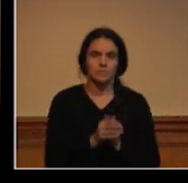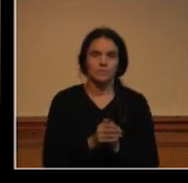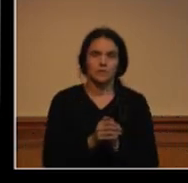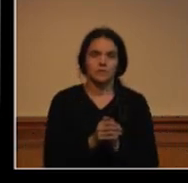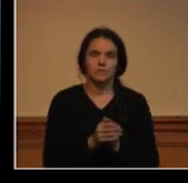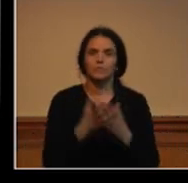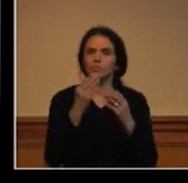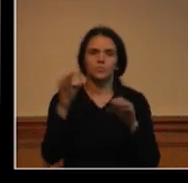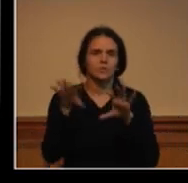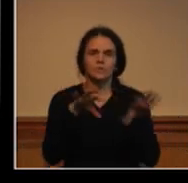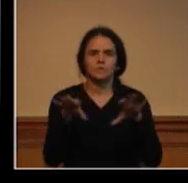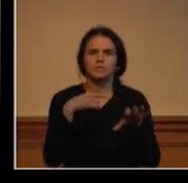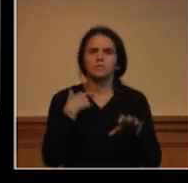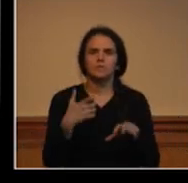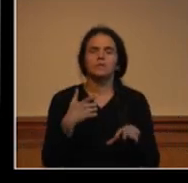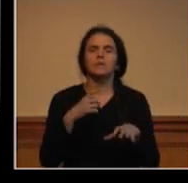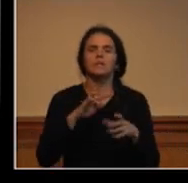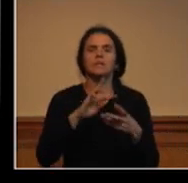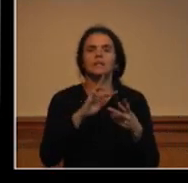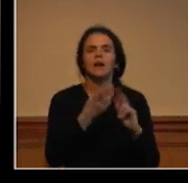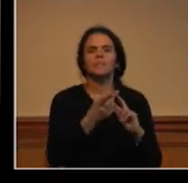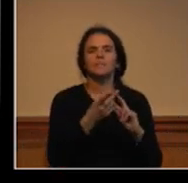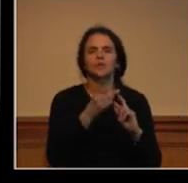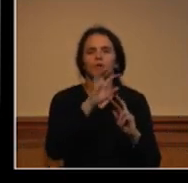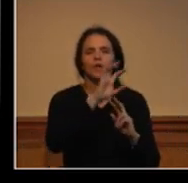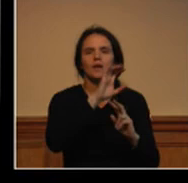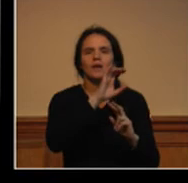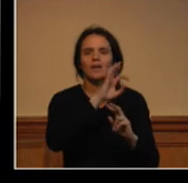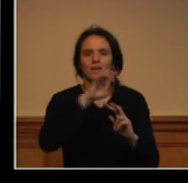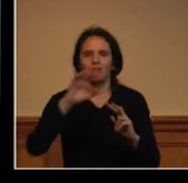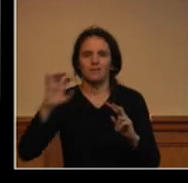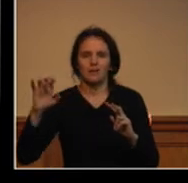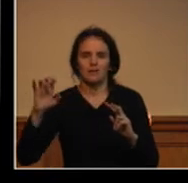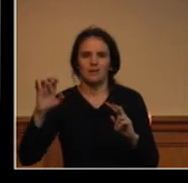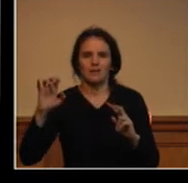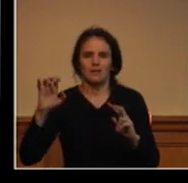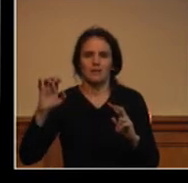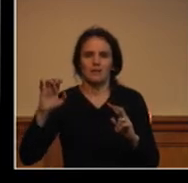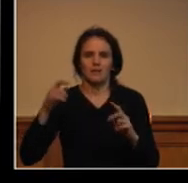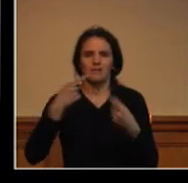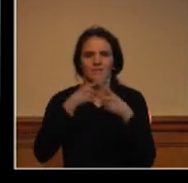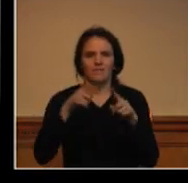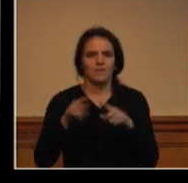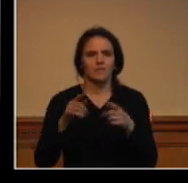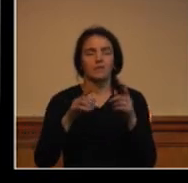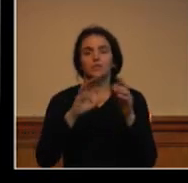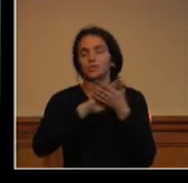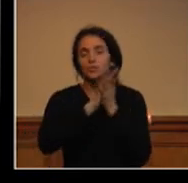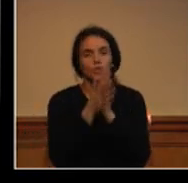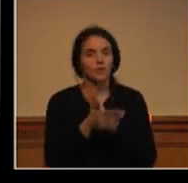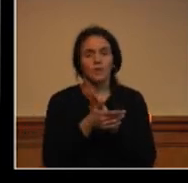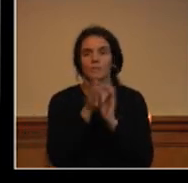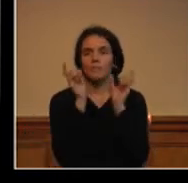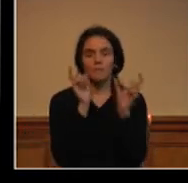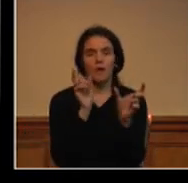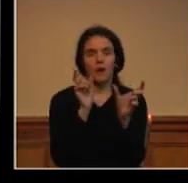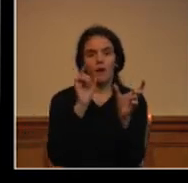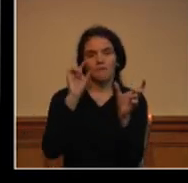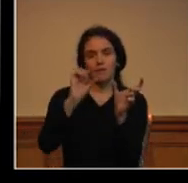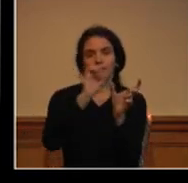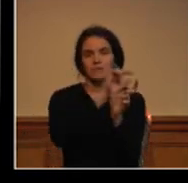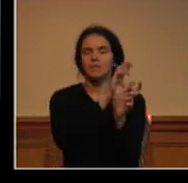hacer muchas actividades, tenemos el cambio de tipografía de las letras. Si se dan cuenta, todas las palabras